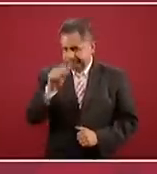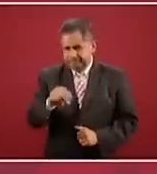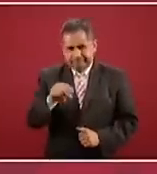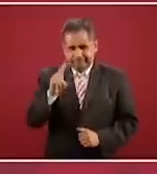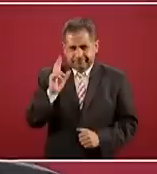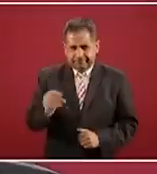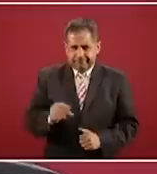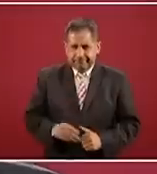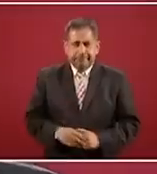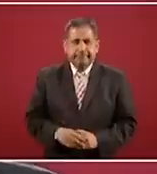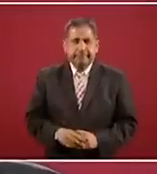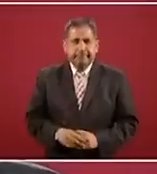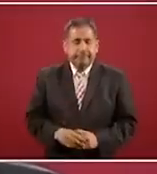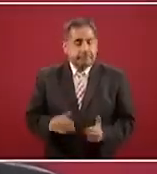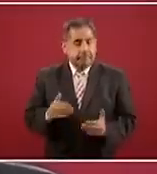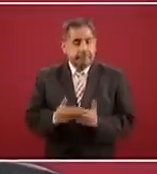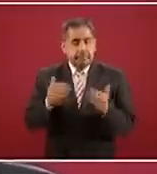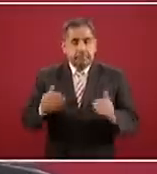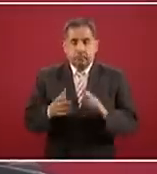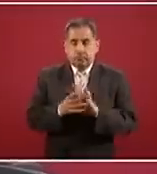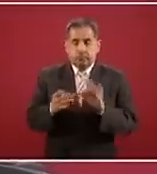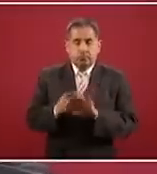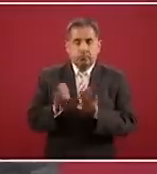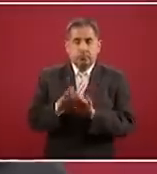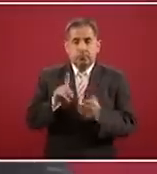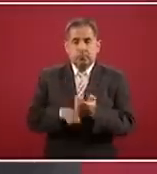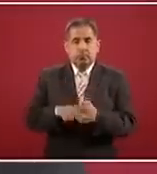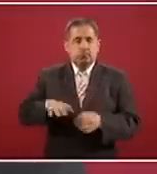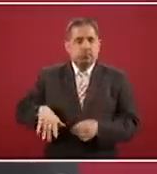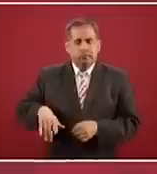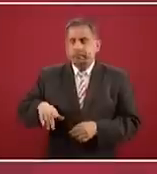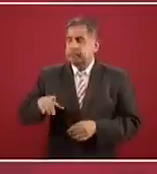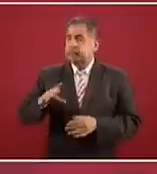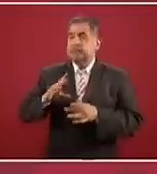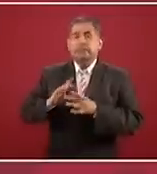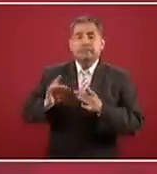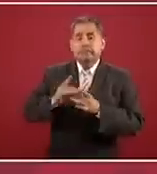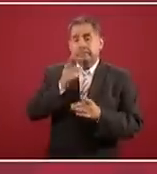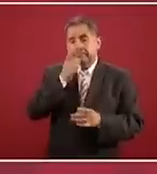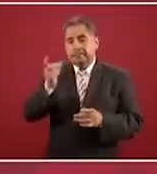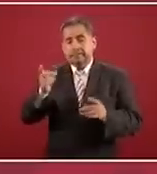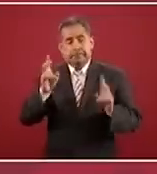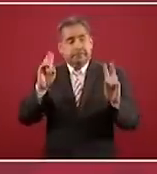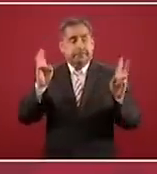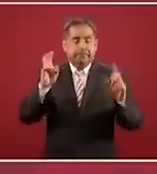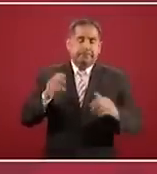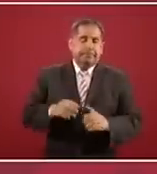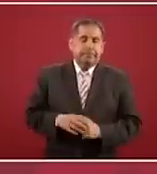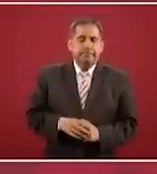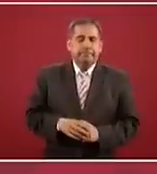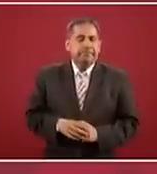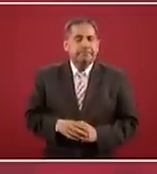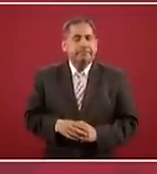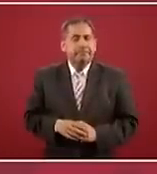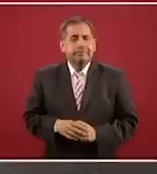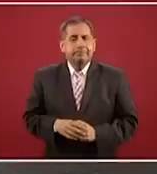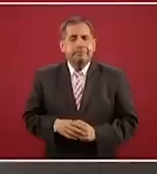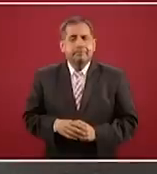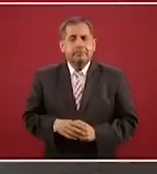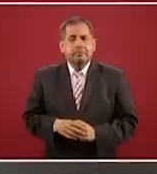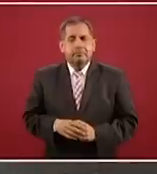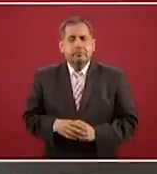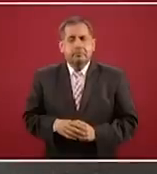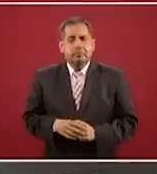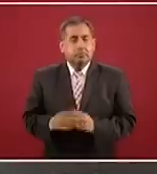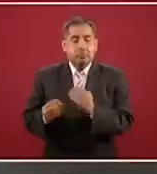permite. Ahora, así como se dice pomposamente, hablando físico, es un